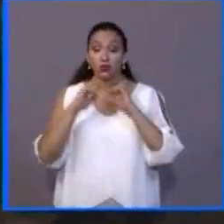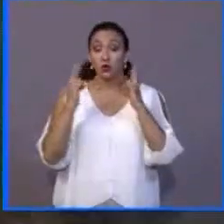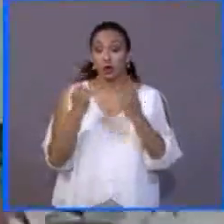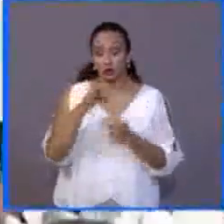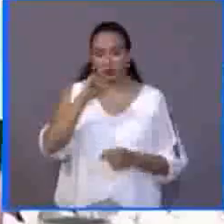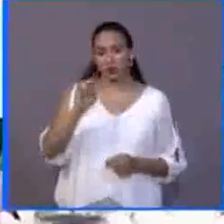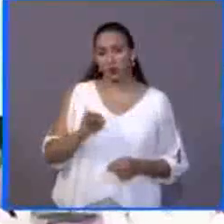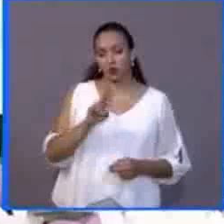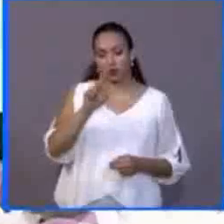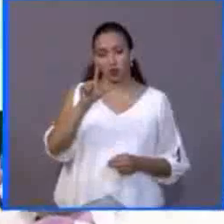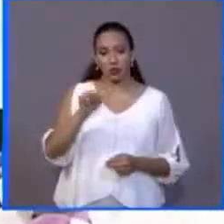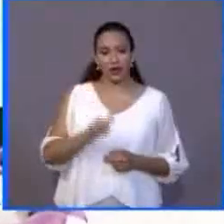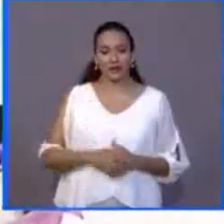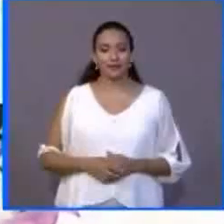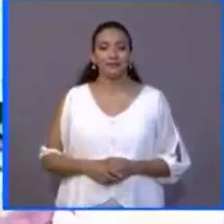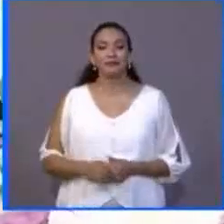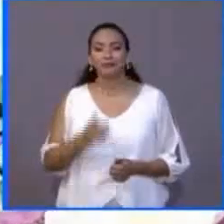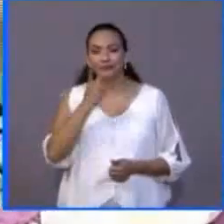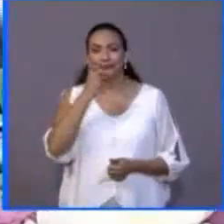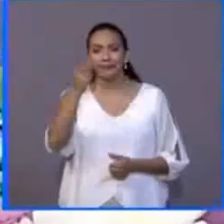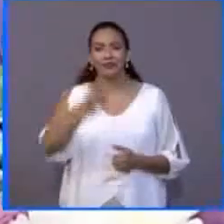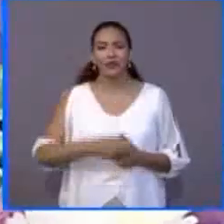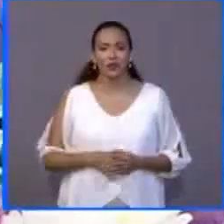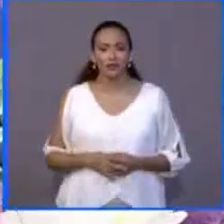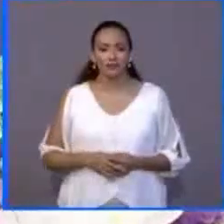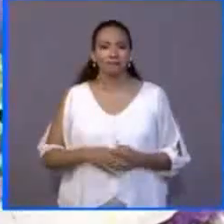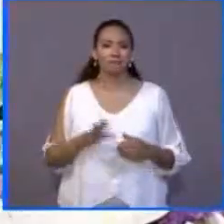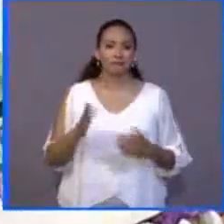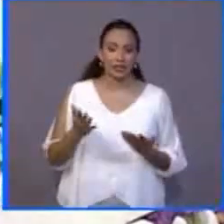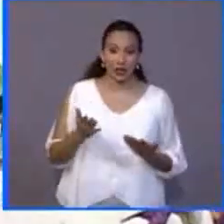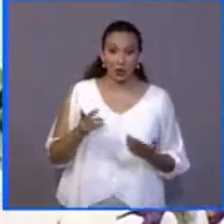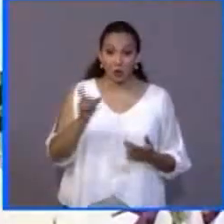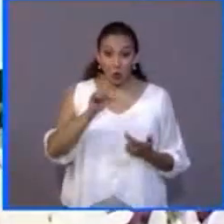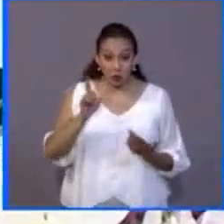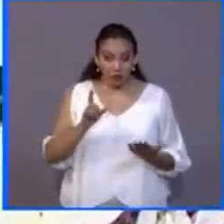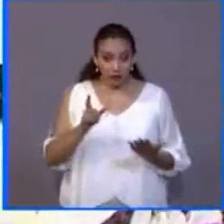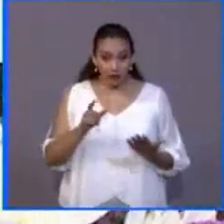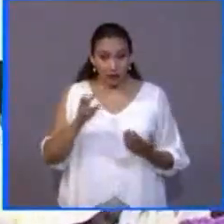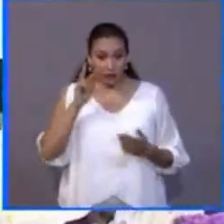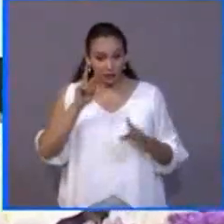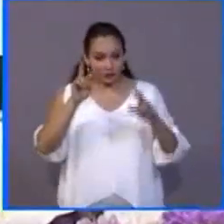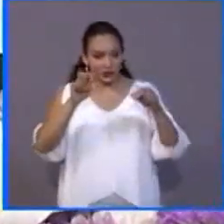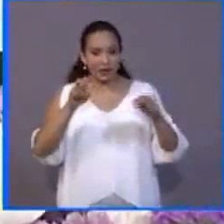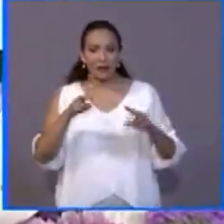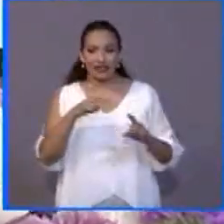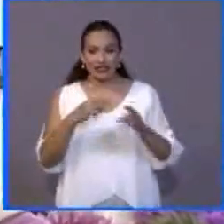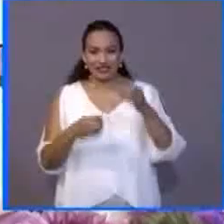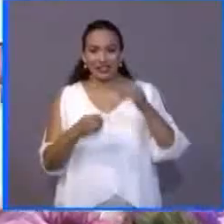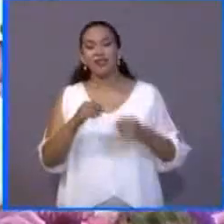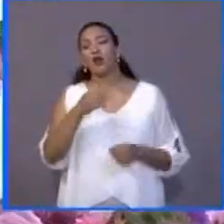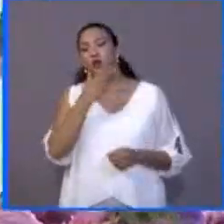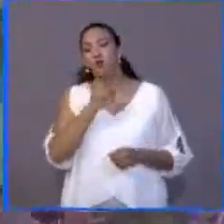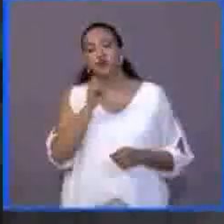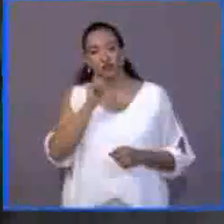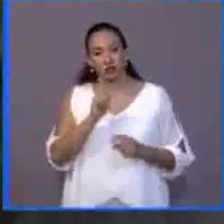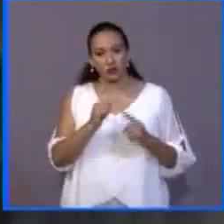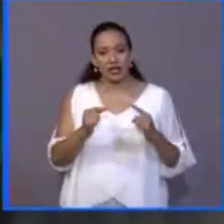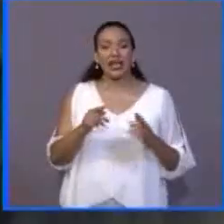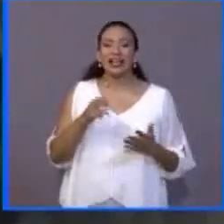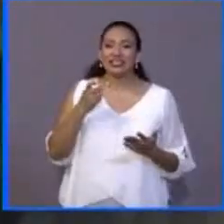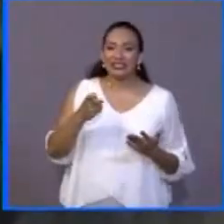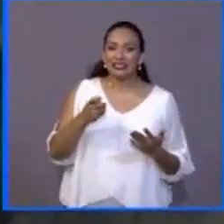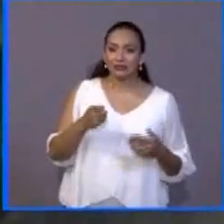Julia María del Carmen García González afirmó que apropiarse de los temas de género tiene una profunda